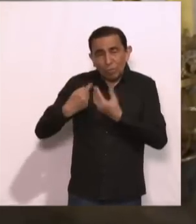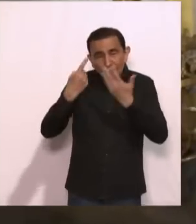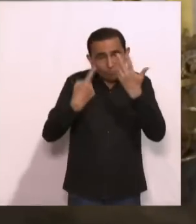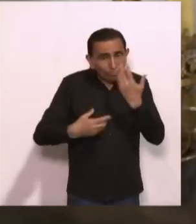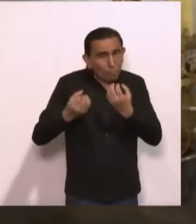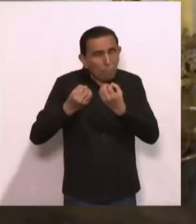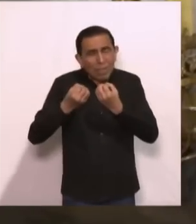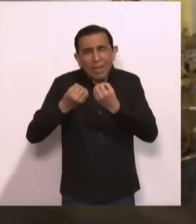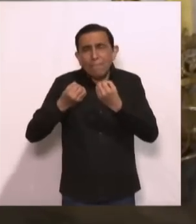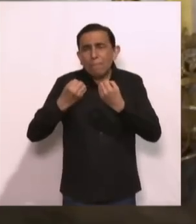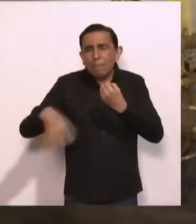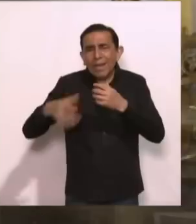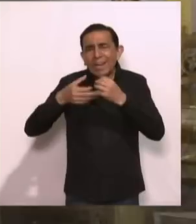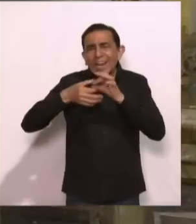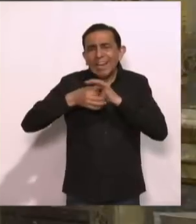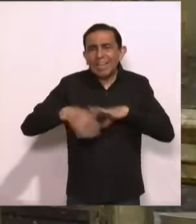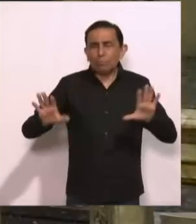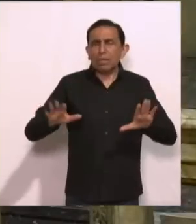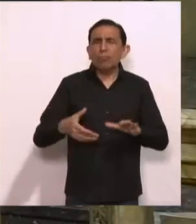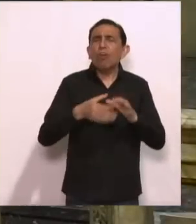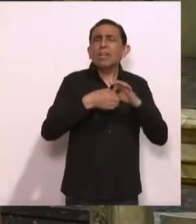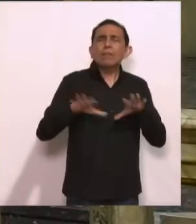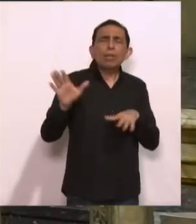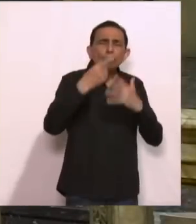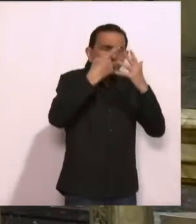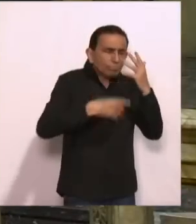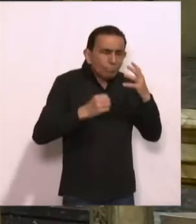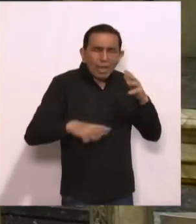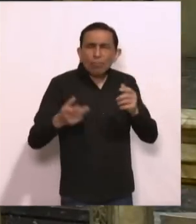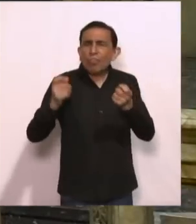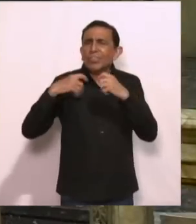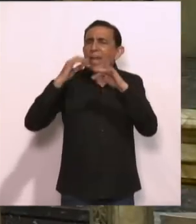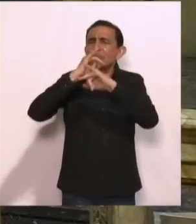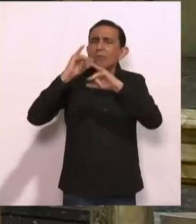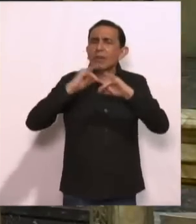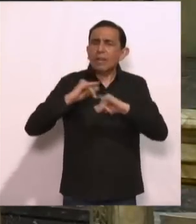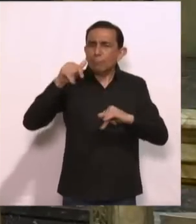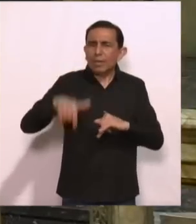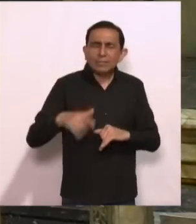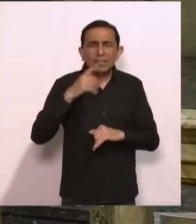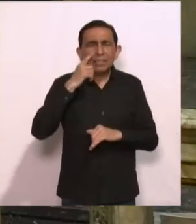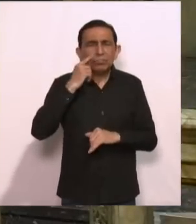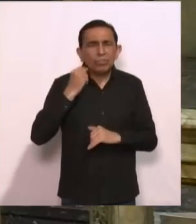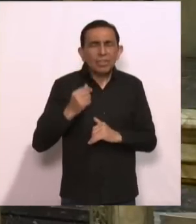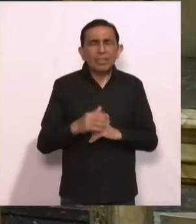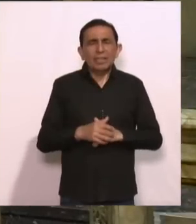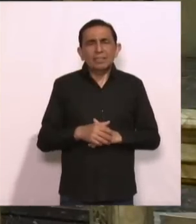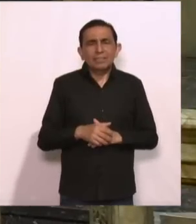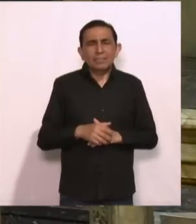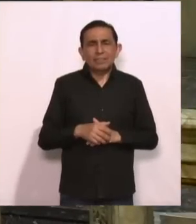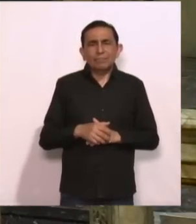líbranos del mal. Líbranos de todos los males, Señor, y concédenos la paz en nuestros días, para